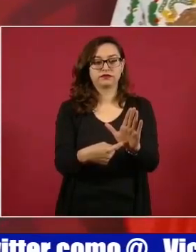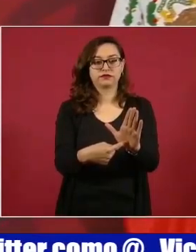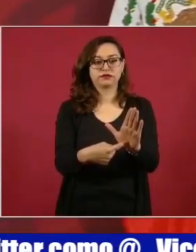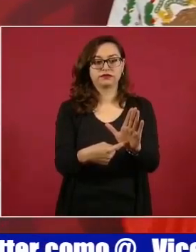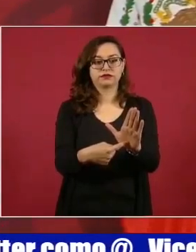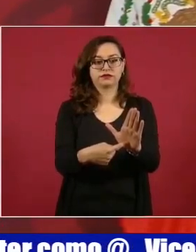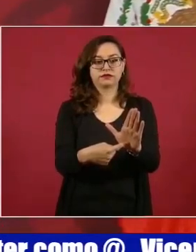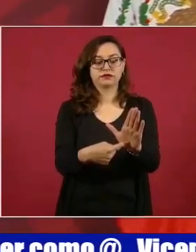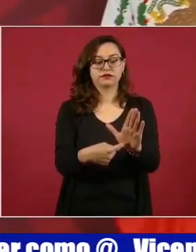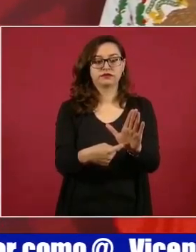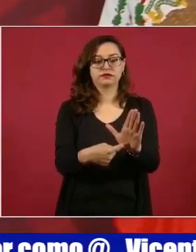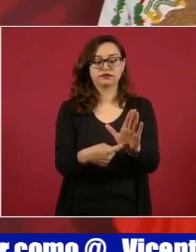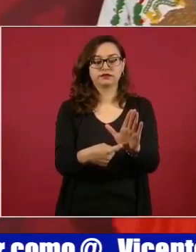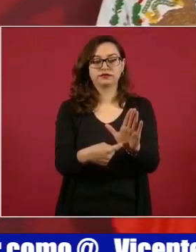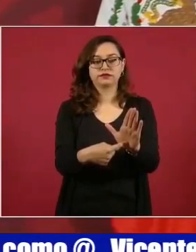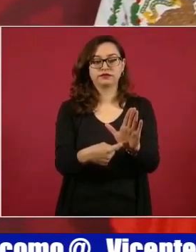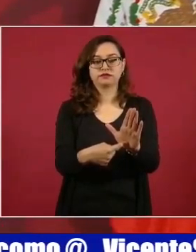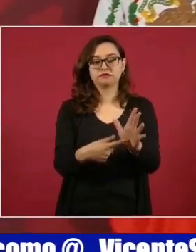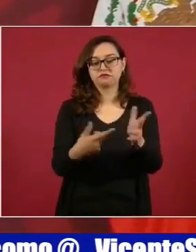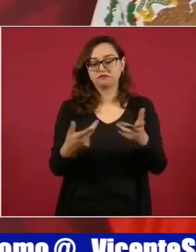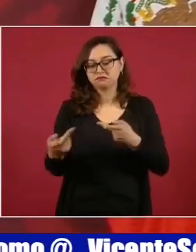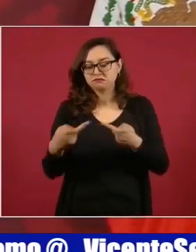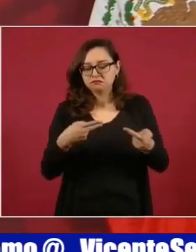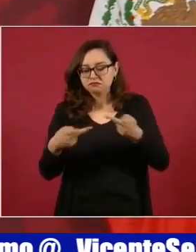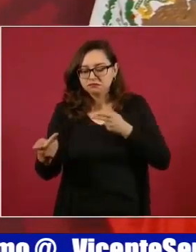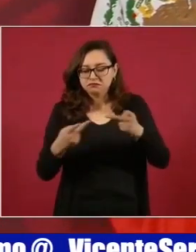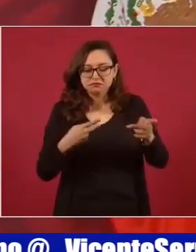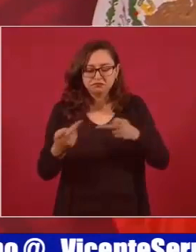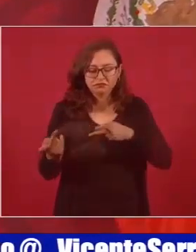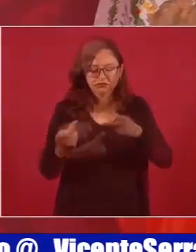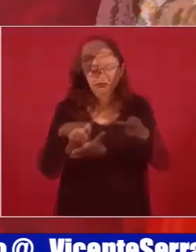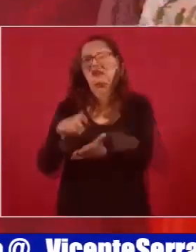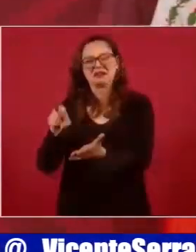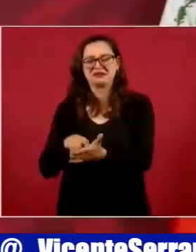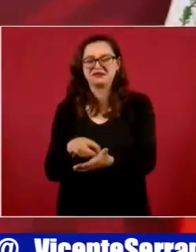seguridad? Pues no. Estas son las declaraciones del presidente.